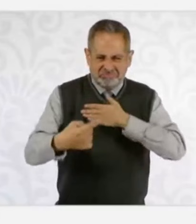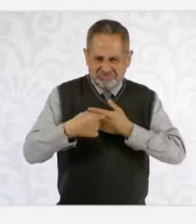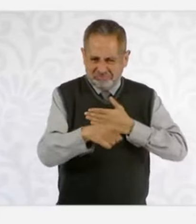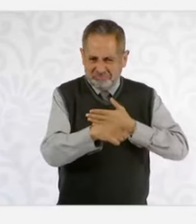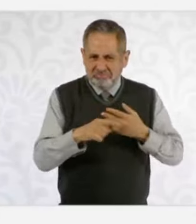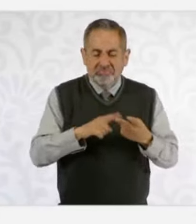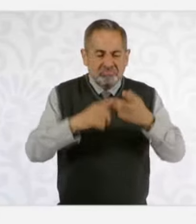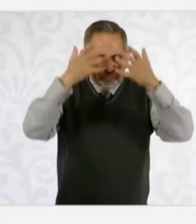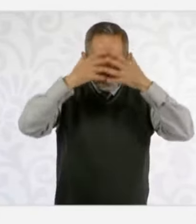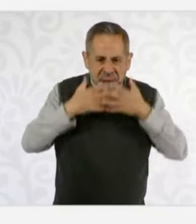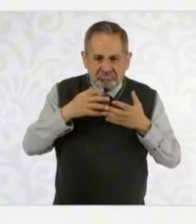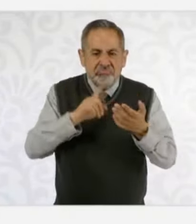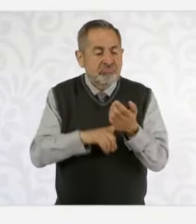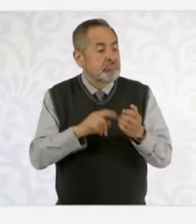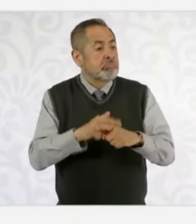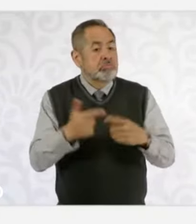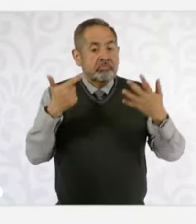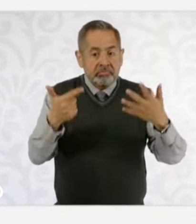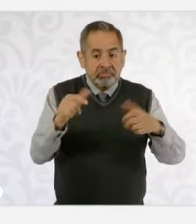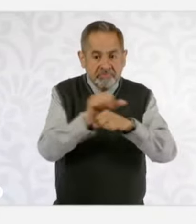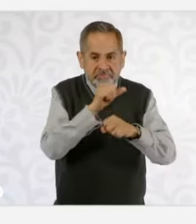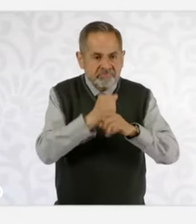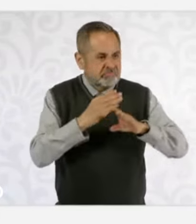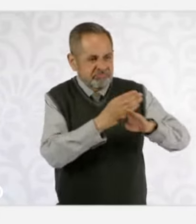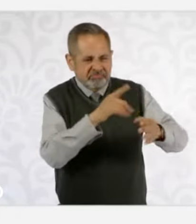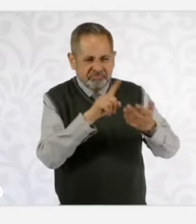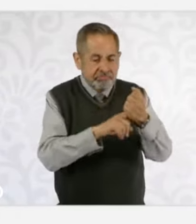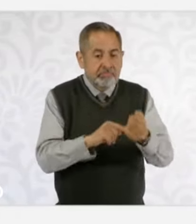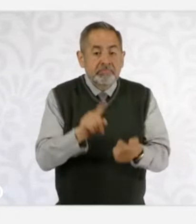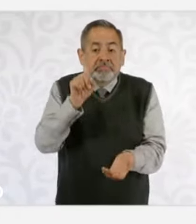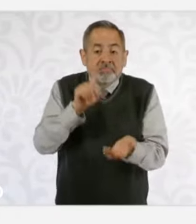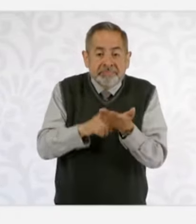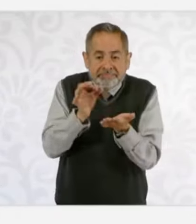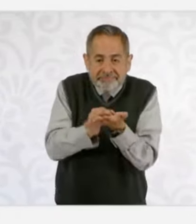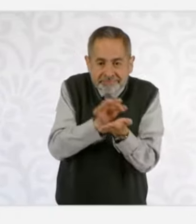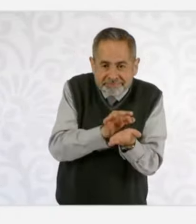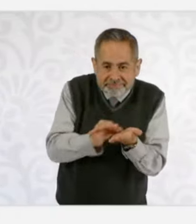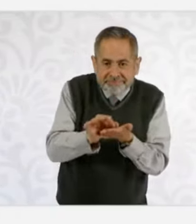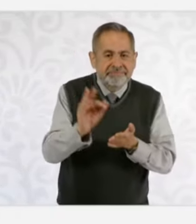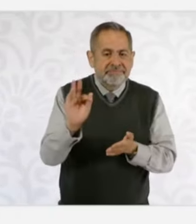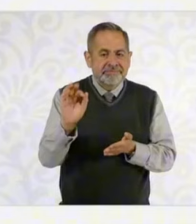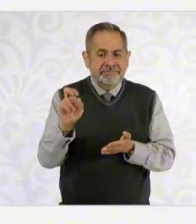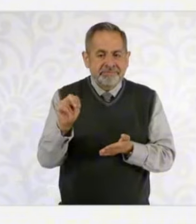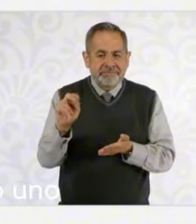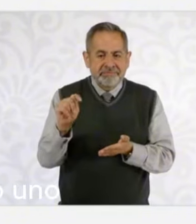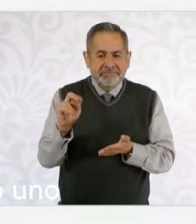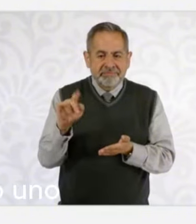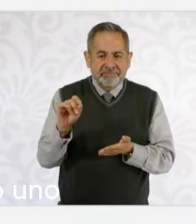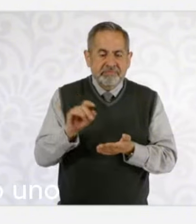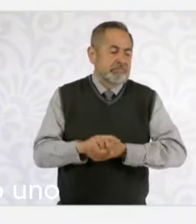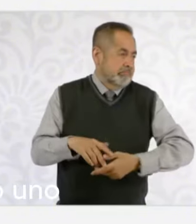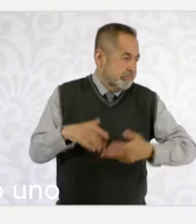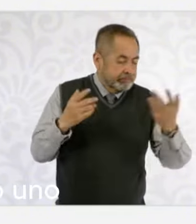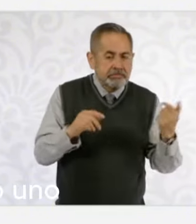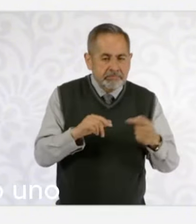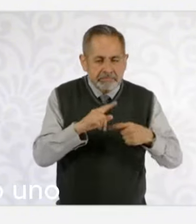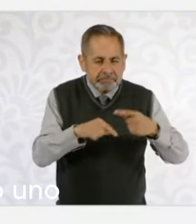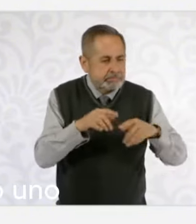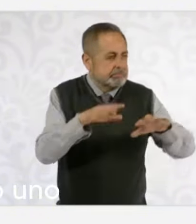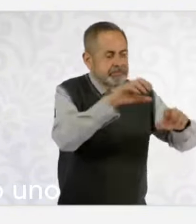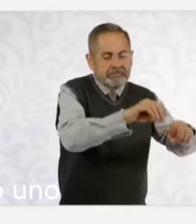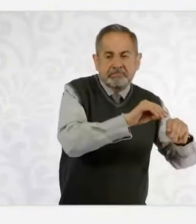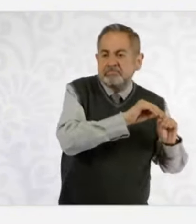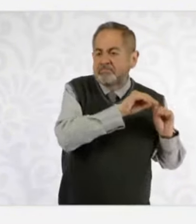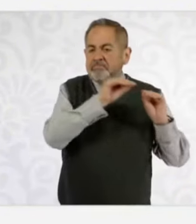cascos balísticos, además de 7 vehículos y más de 1.000 pastillas de fentanilo. Posteriormente, se realizó su traslado al